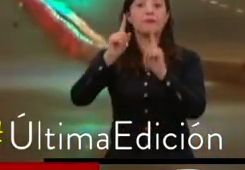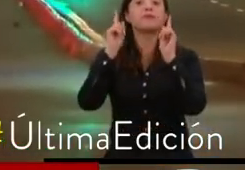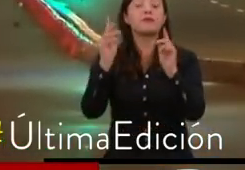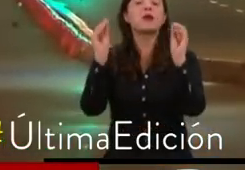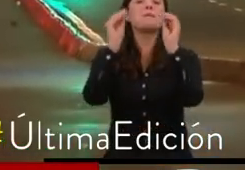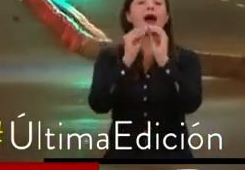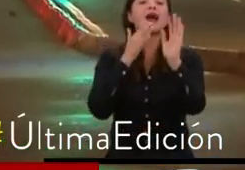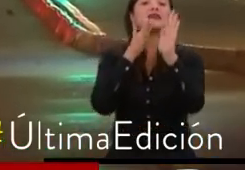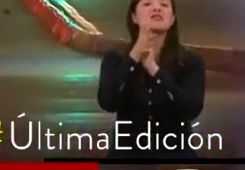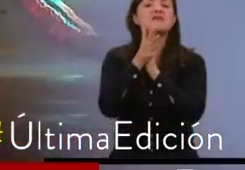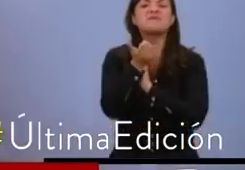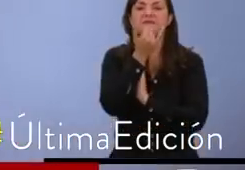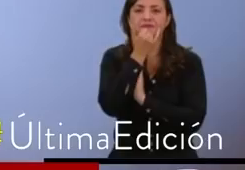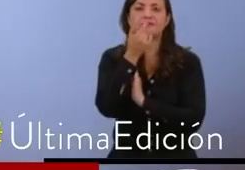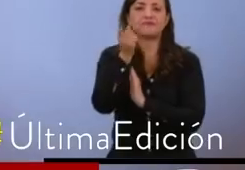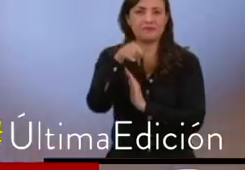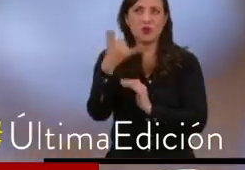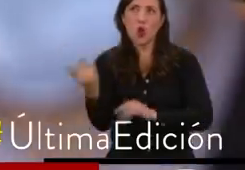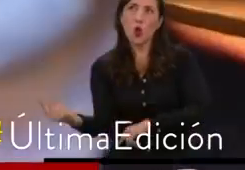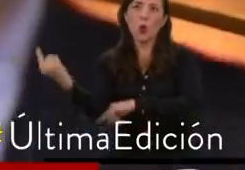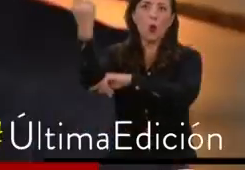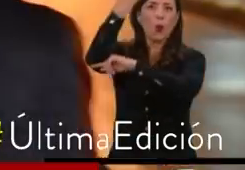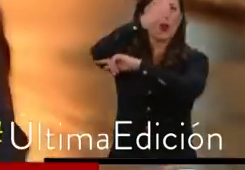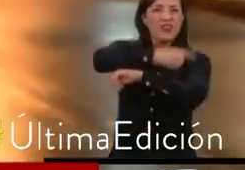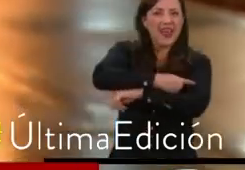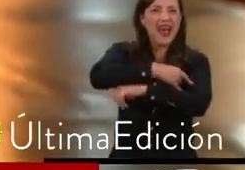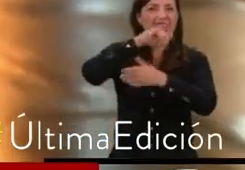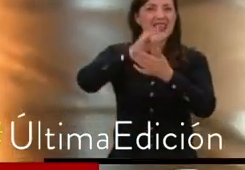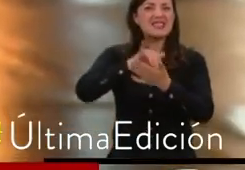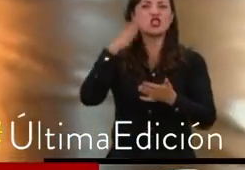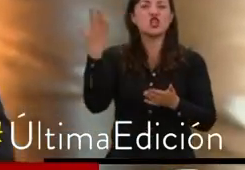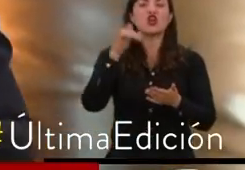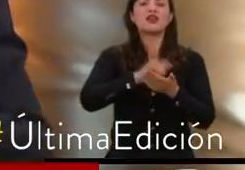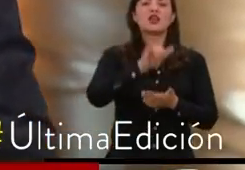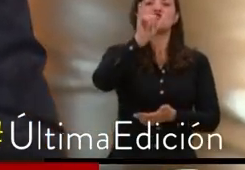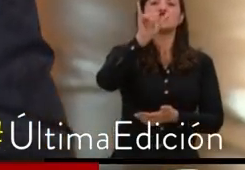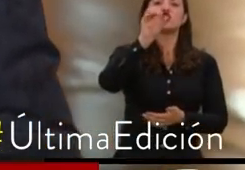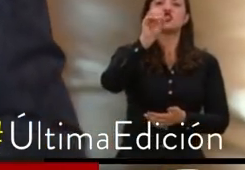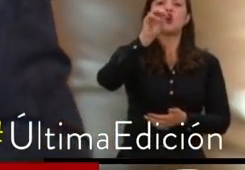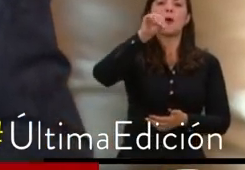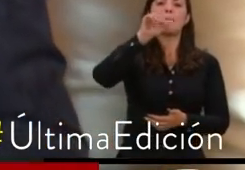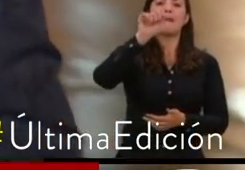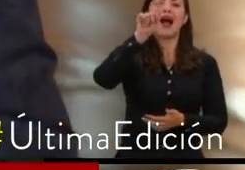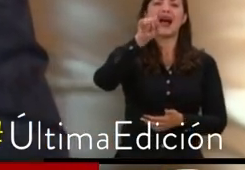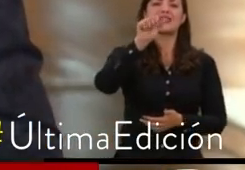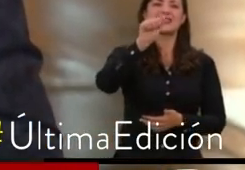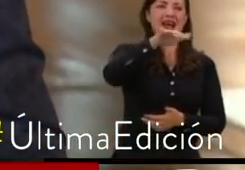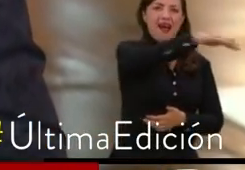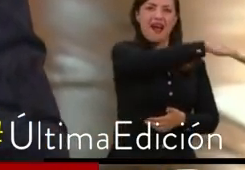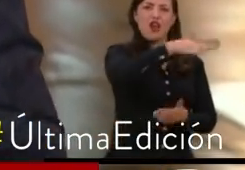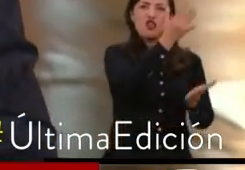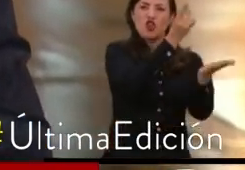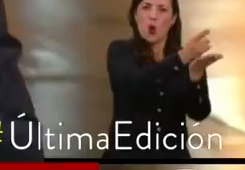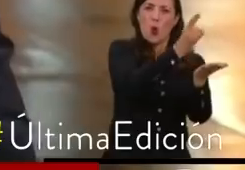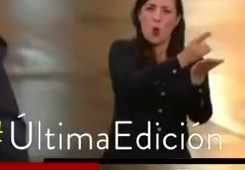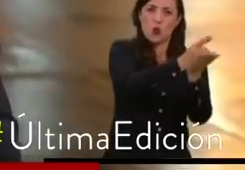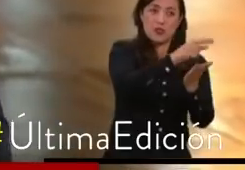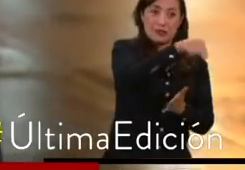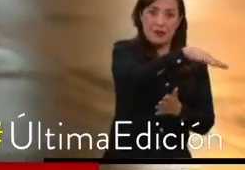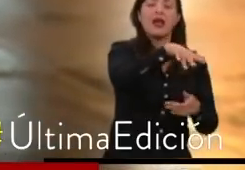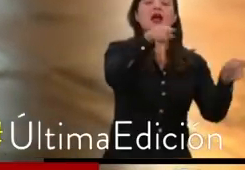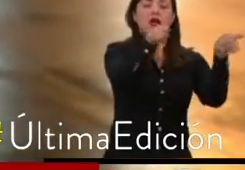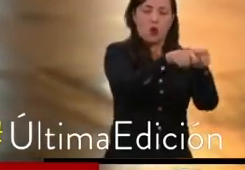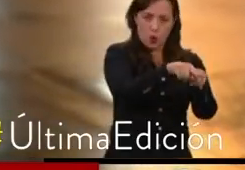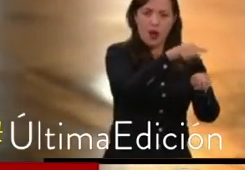de lo que ha sucedido a lo largo del día hacia la Y de Yomasa, esto en la localidad de Usme, donde también ha dicho la